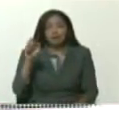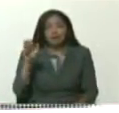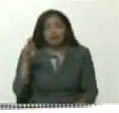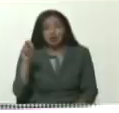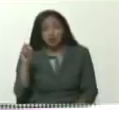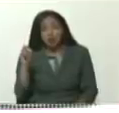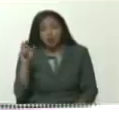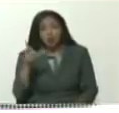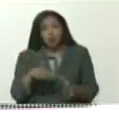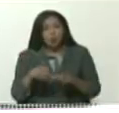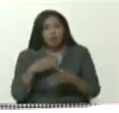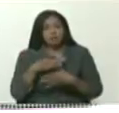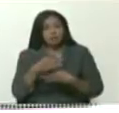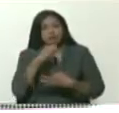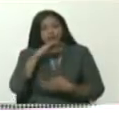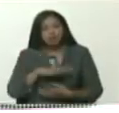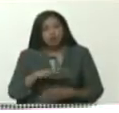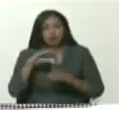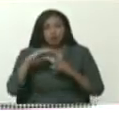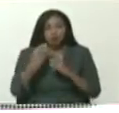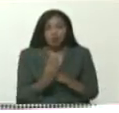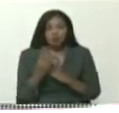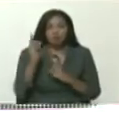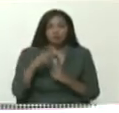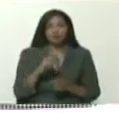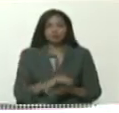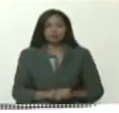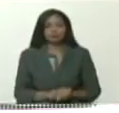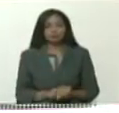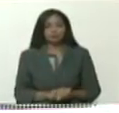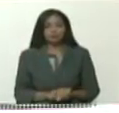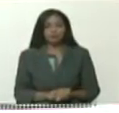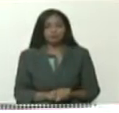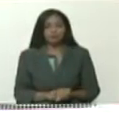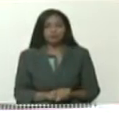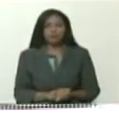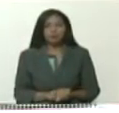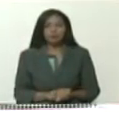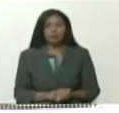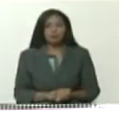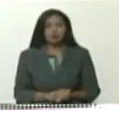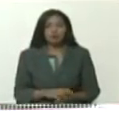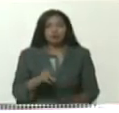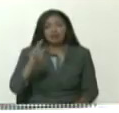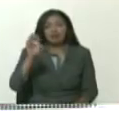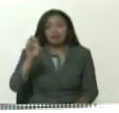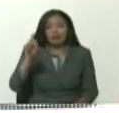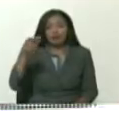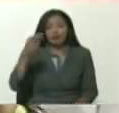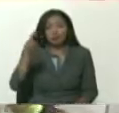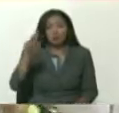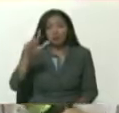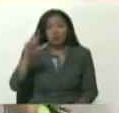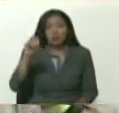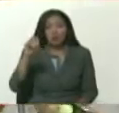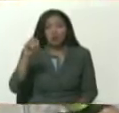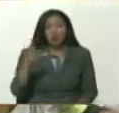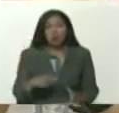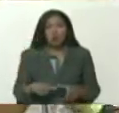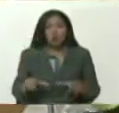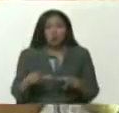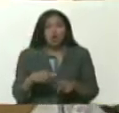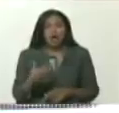centro de gran interés histórico, cultural. A Régulo La Cruz, alcalde de